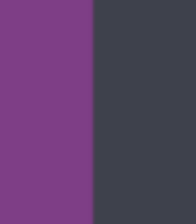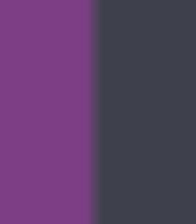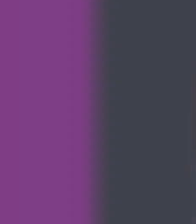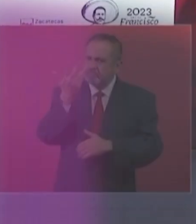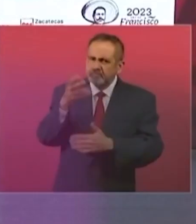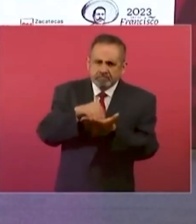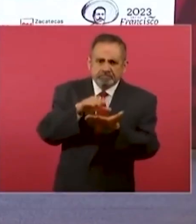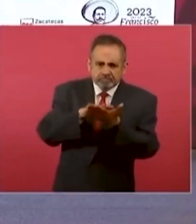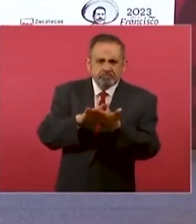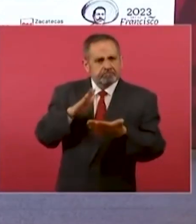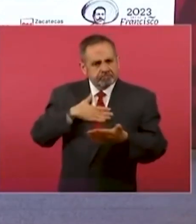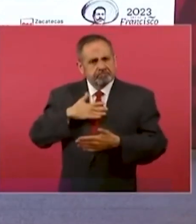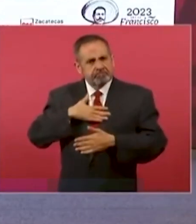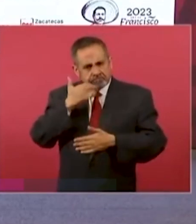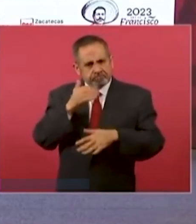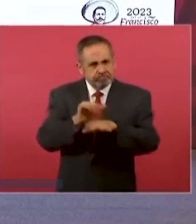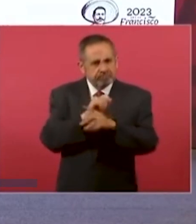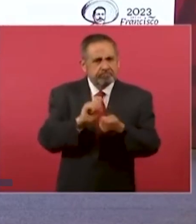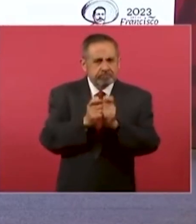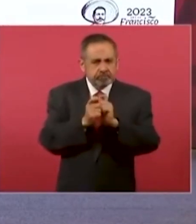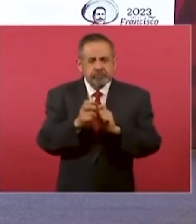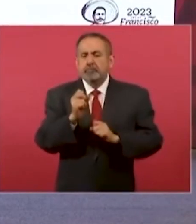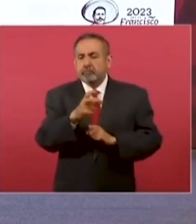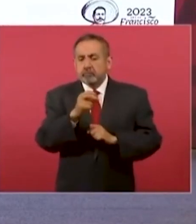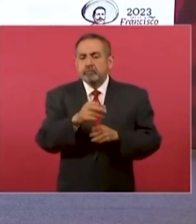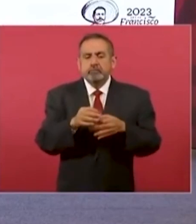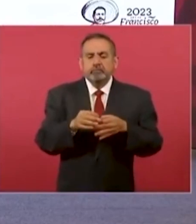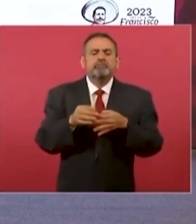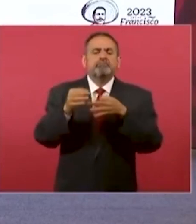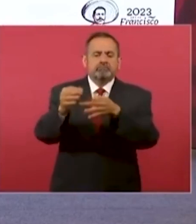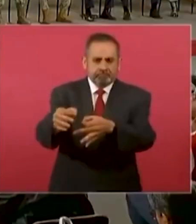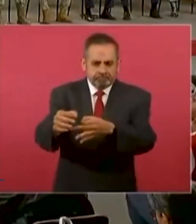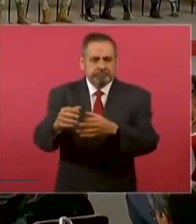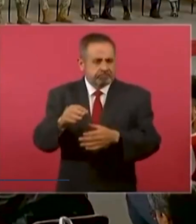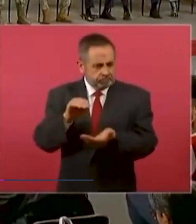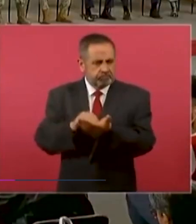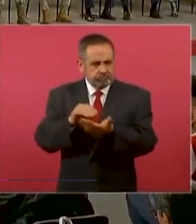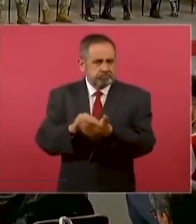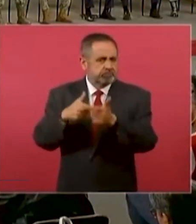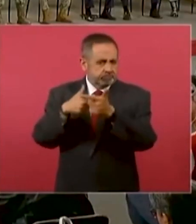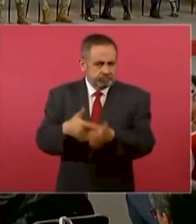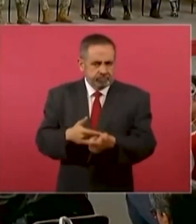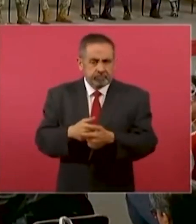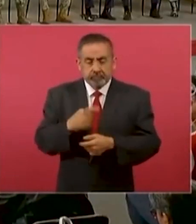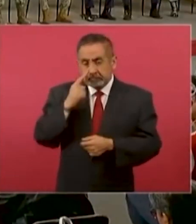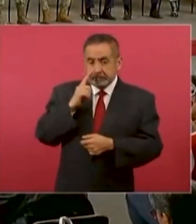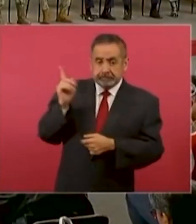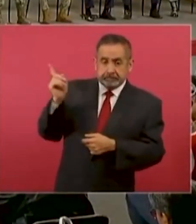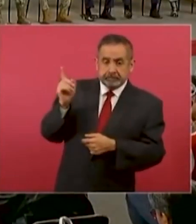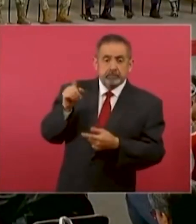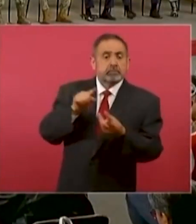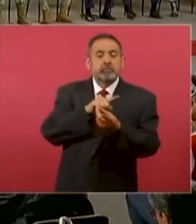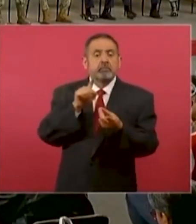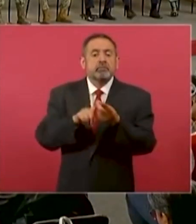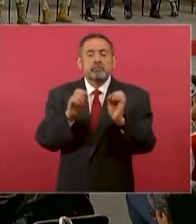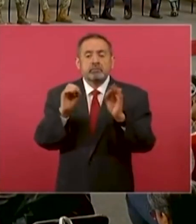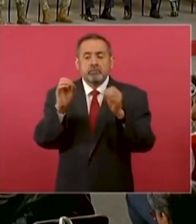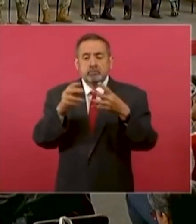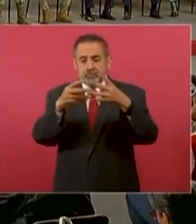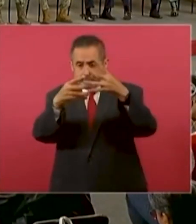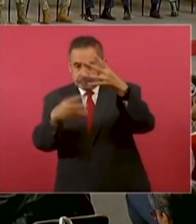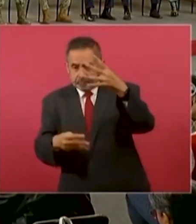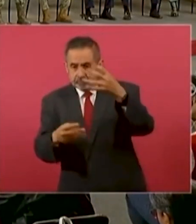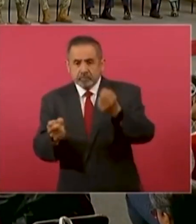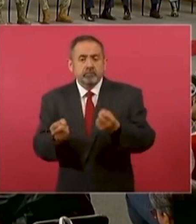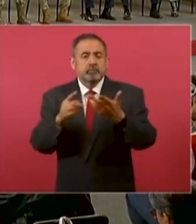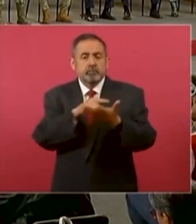narcomenudeo. El gobierno federal anunció que va a extender el plazo de regularización de vehículos usados que provengan del extranjero. Será ahora